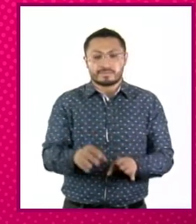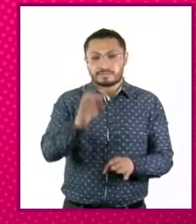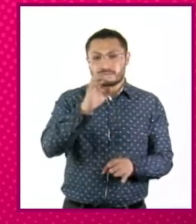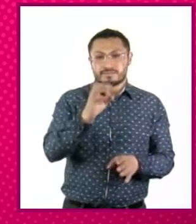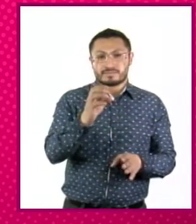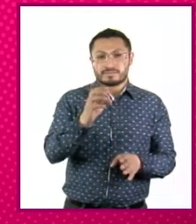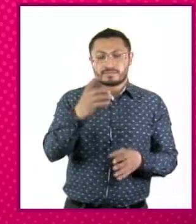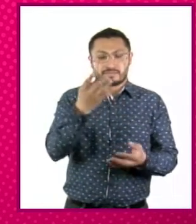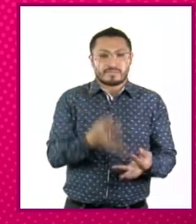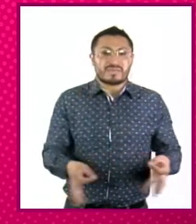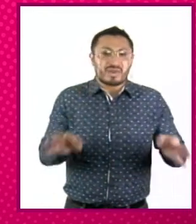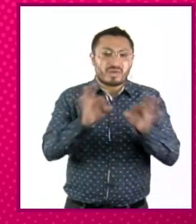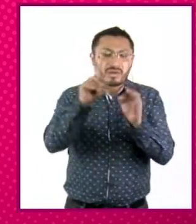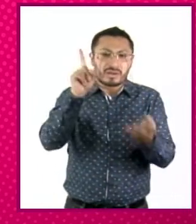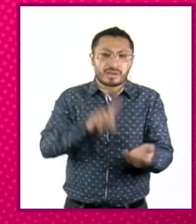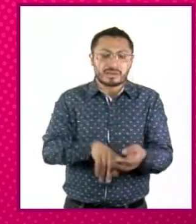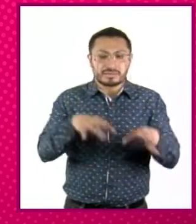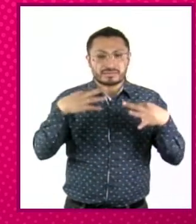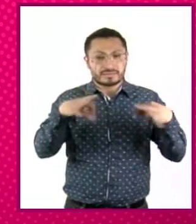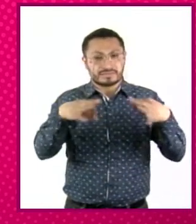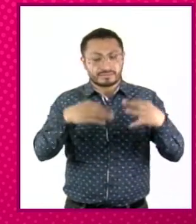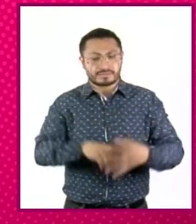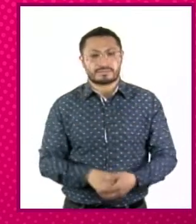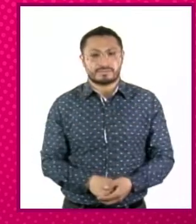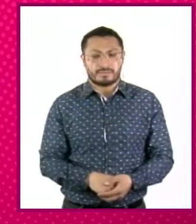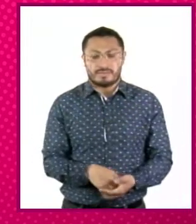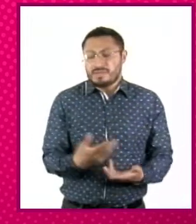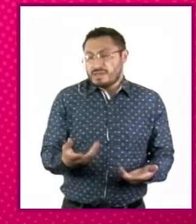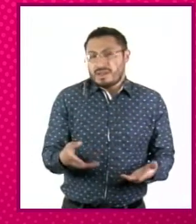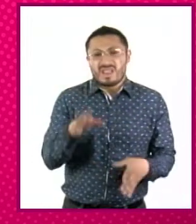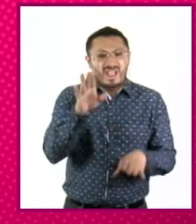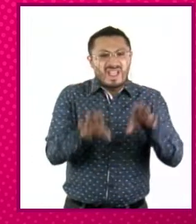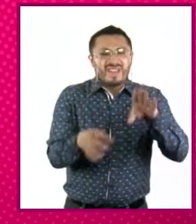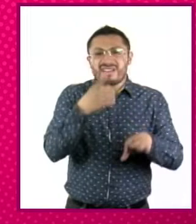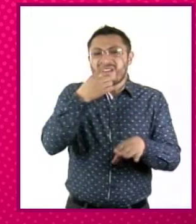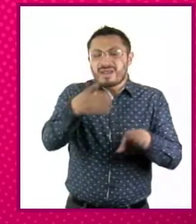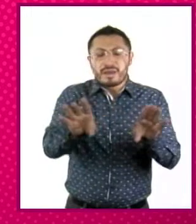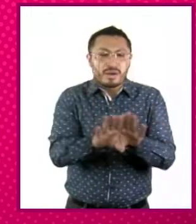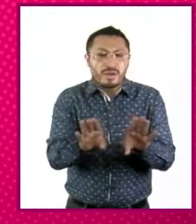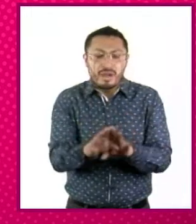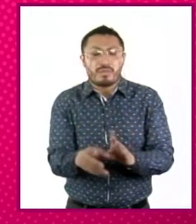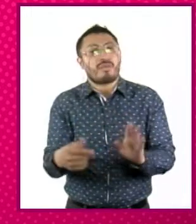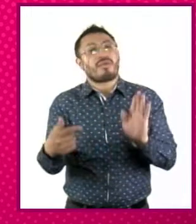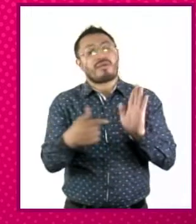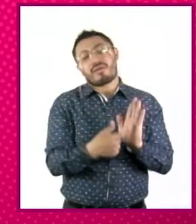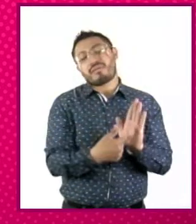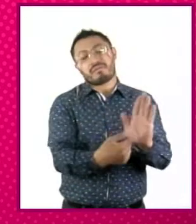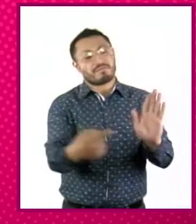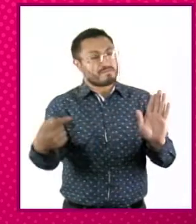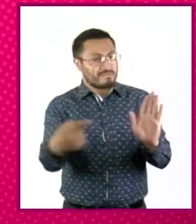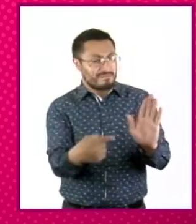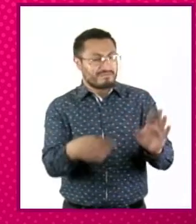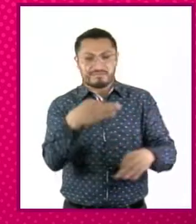de la declaración. Normalmente se dice, bueno, es que en esa declaración, como en todas las